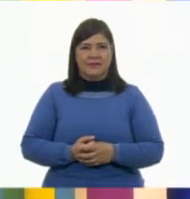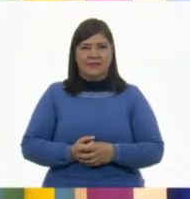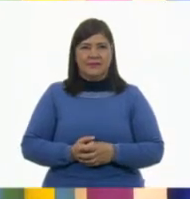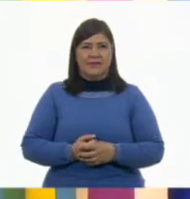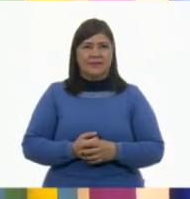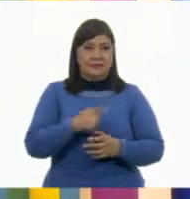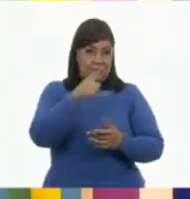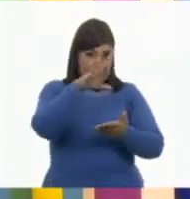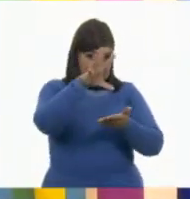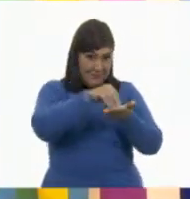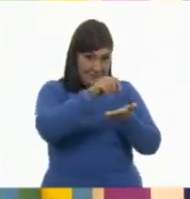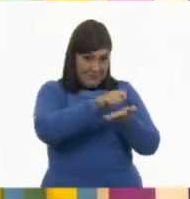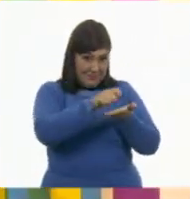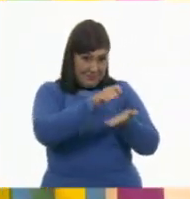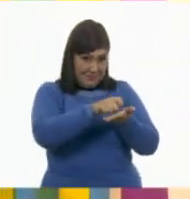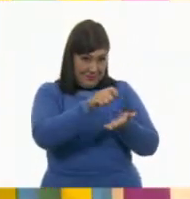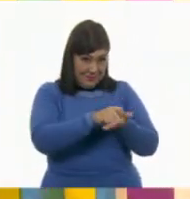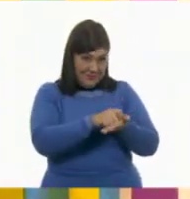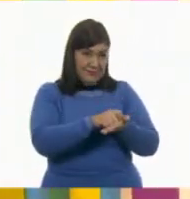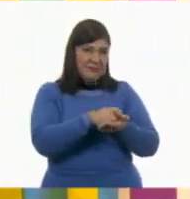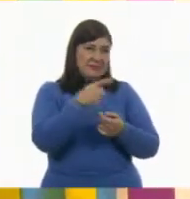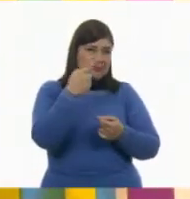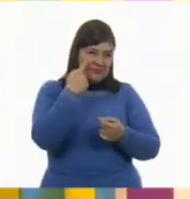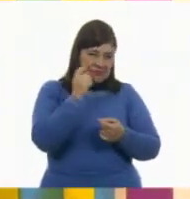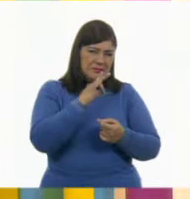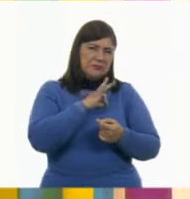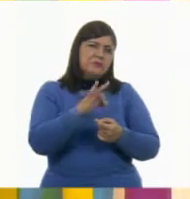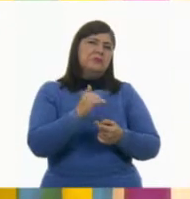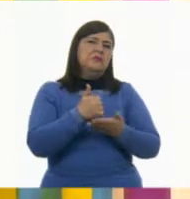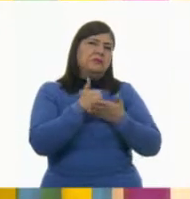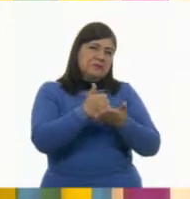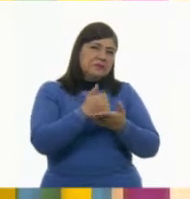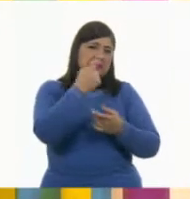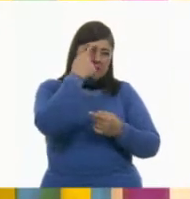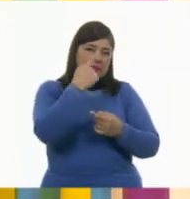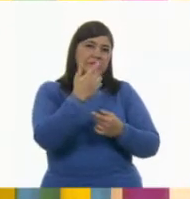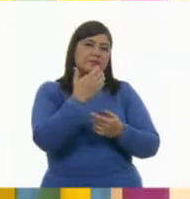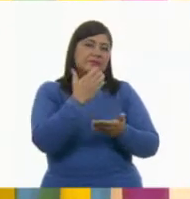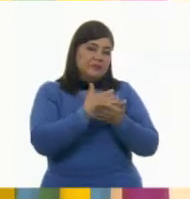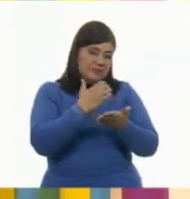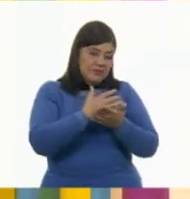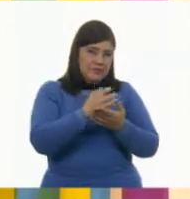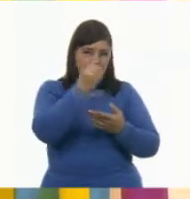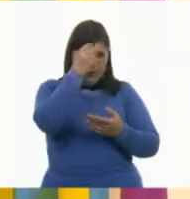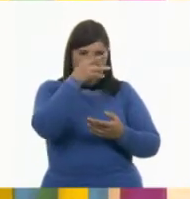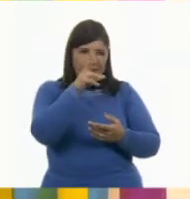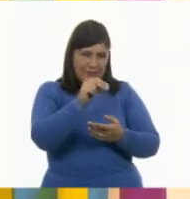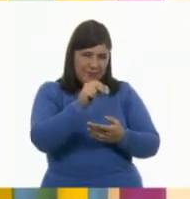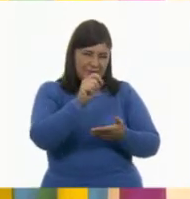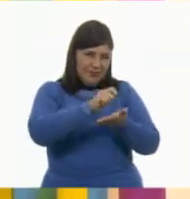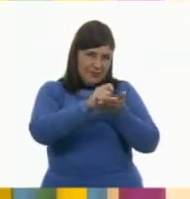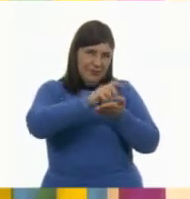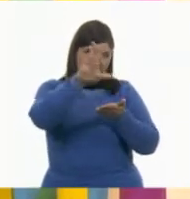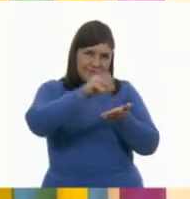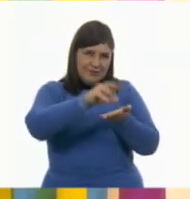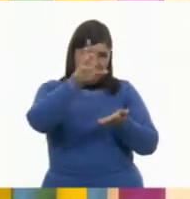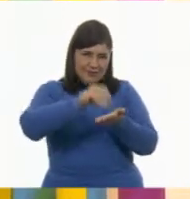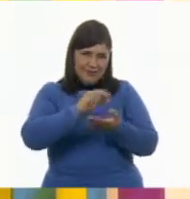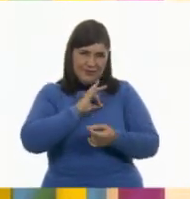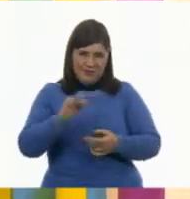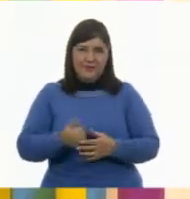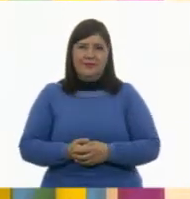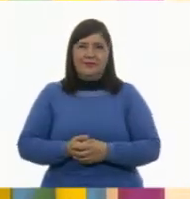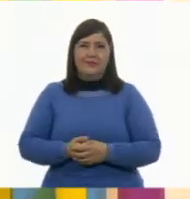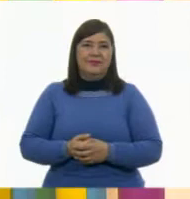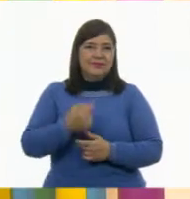Ve tomando nota. Auxíliate y apóyate en tu cuaderno. Escribe las... Esta para acá. Esta